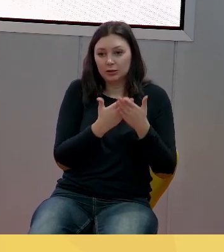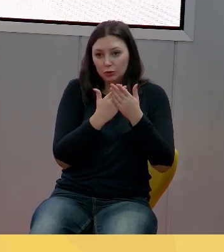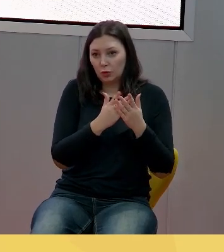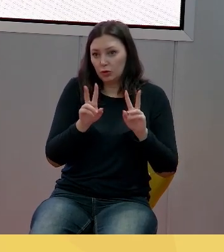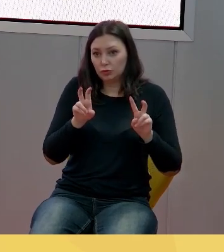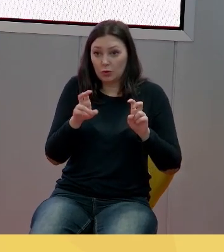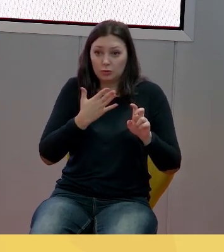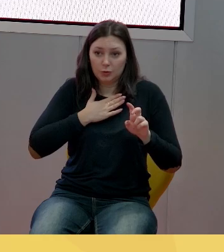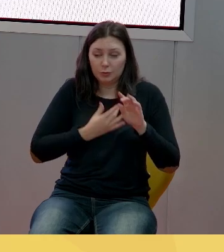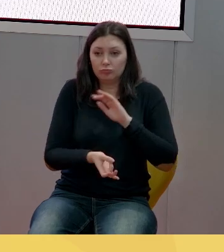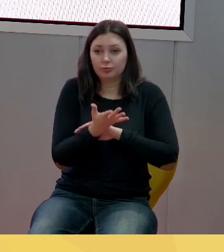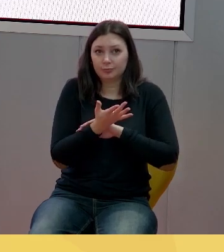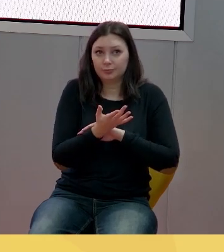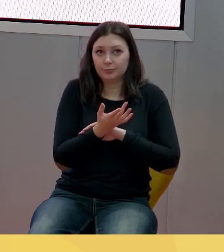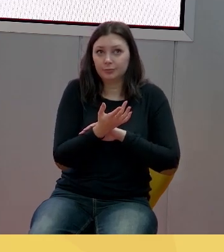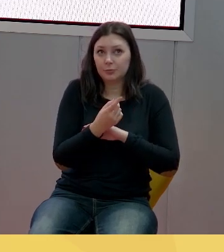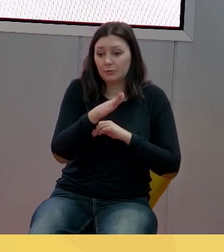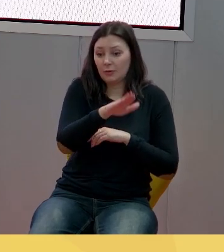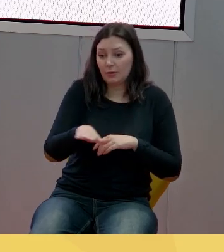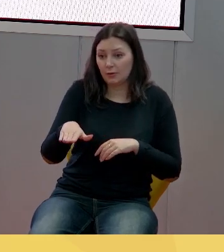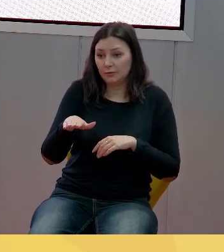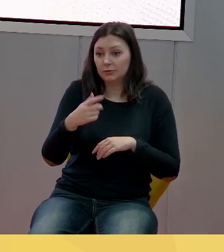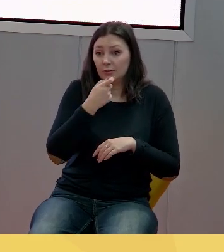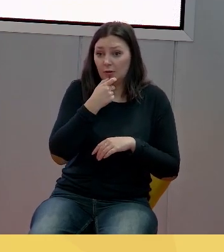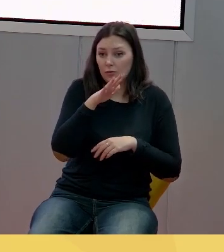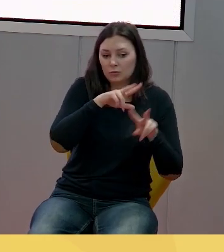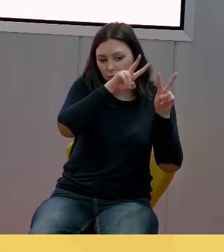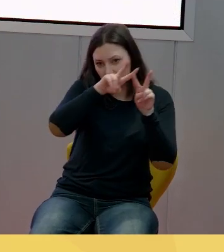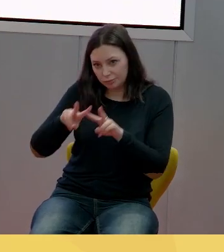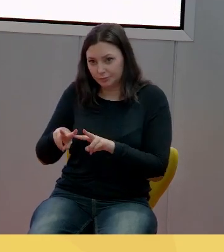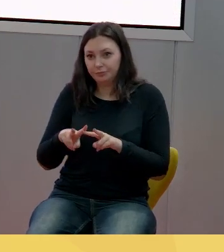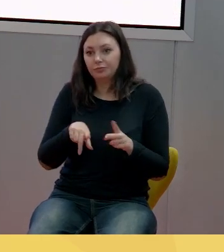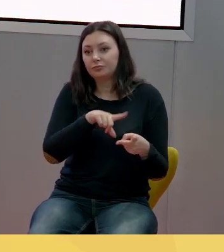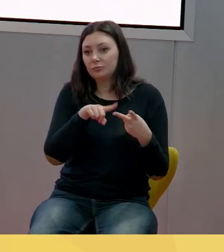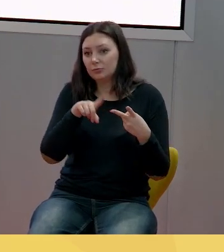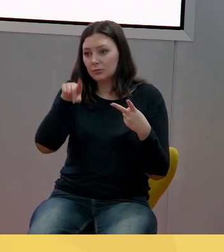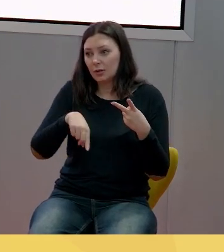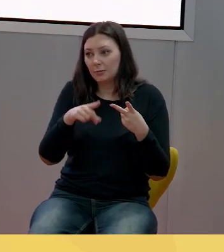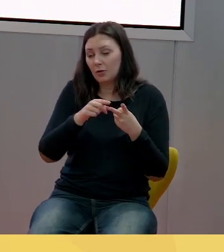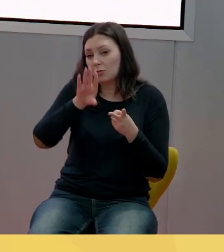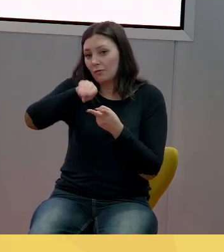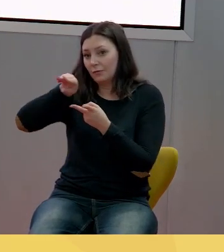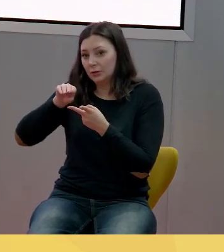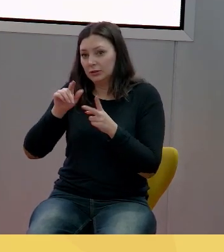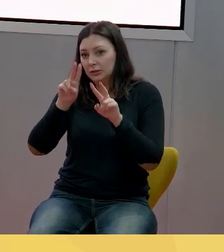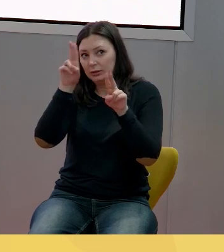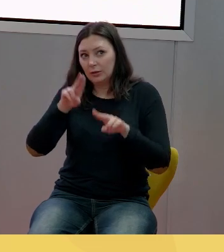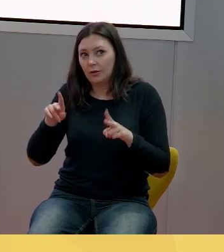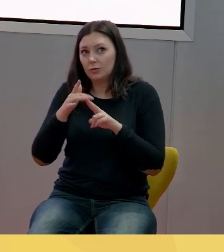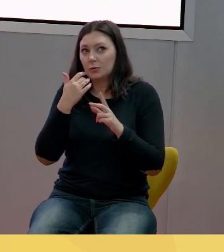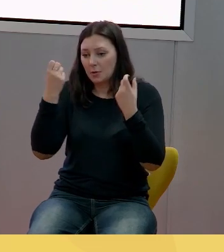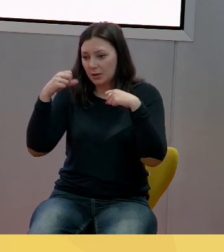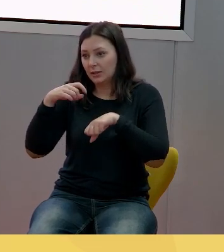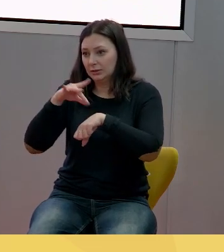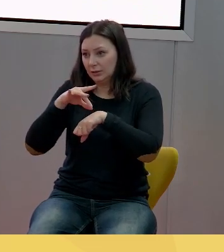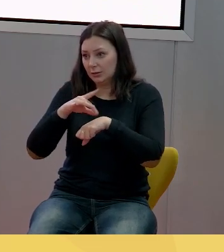evidencia de los centros de menores y adultos del Reino Unido. Por otro, las fuentes internacionales, como las guías de práctica clínica y